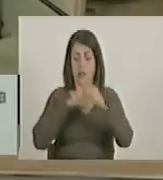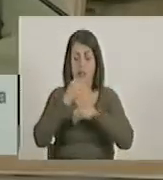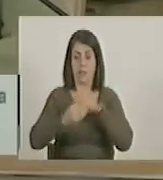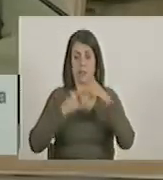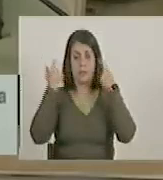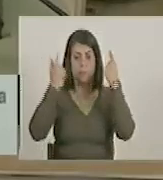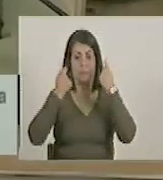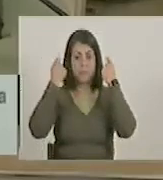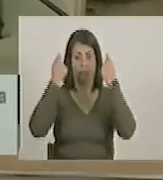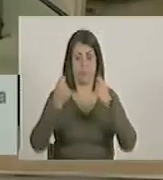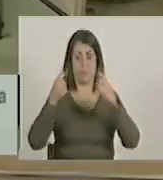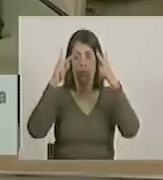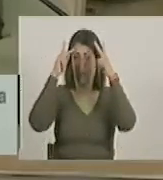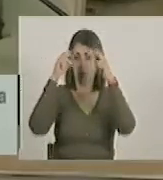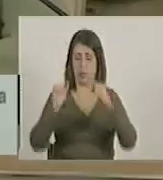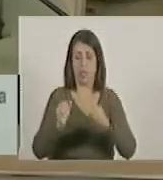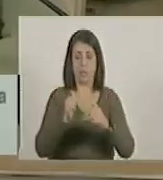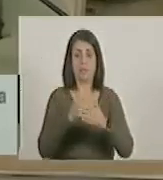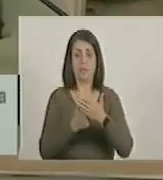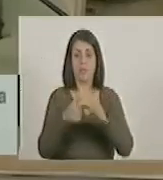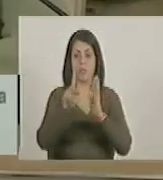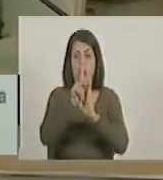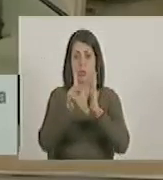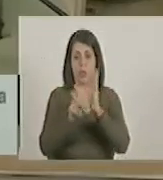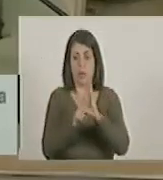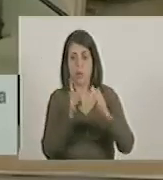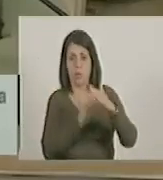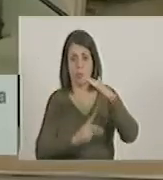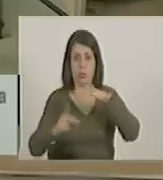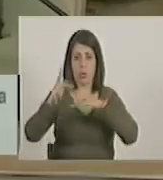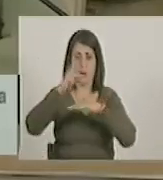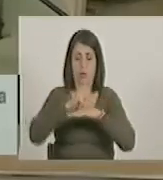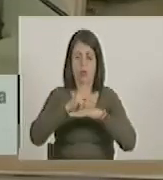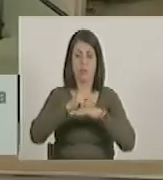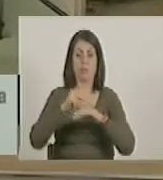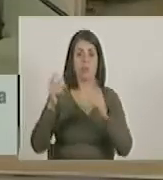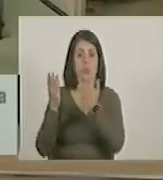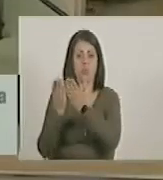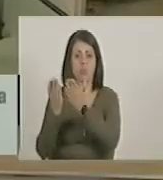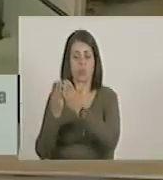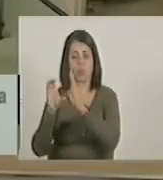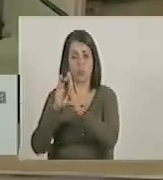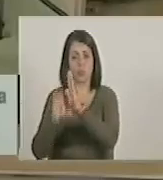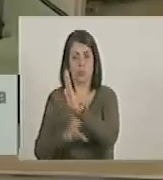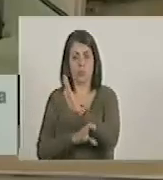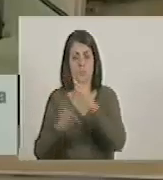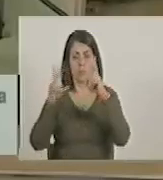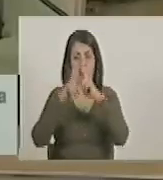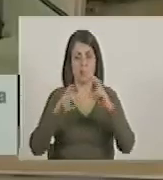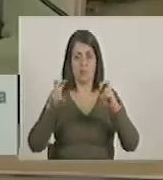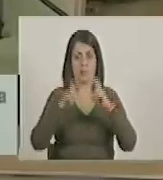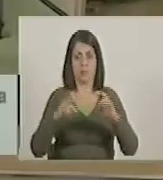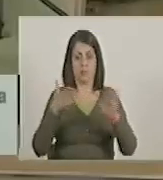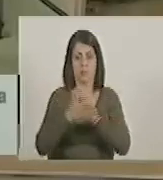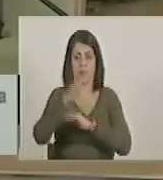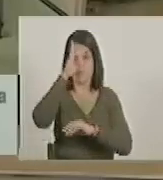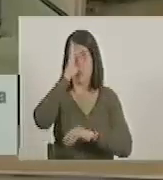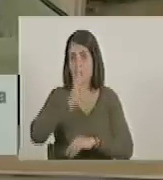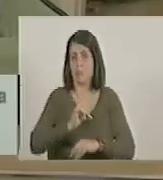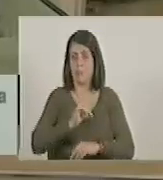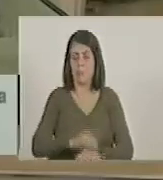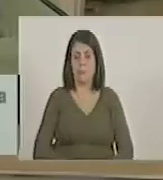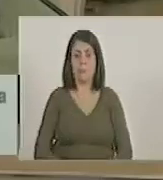y promocionar carreras de pregrado, programas de posgrado, diplomados, investigaciones y cursos sobre la